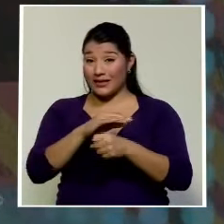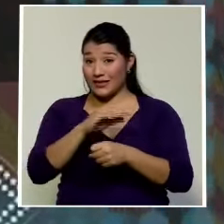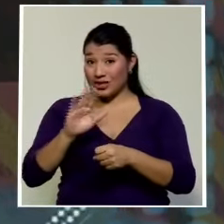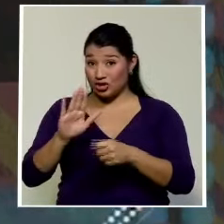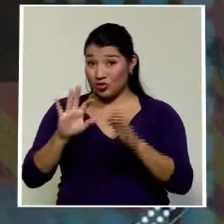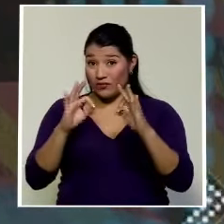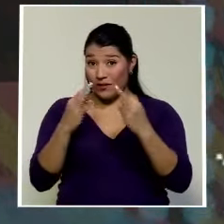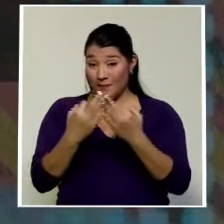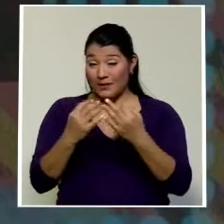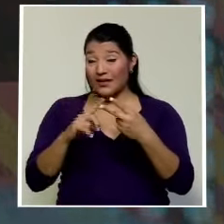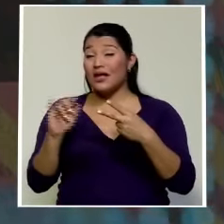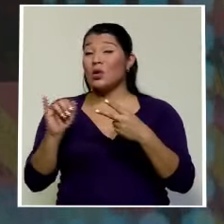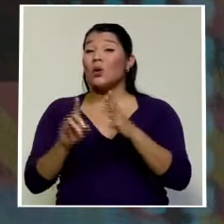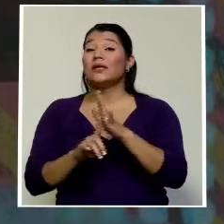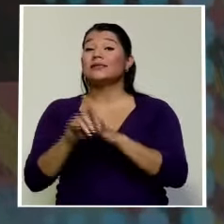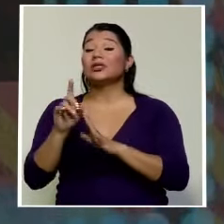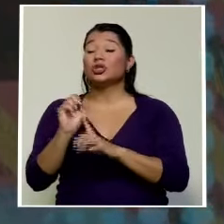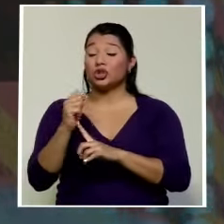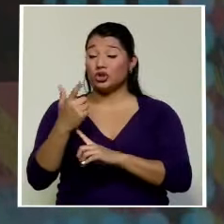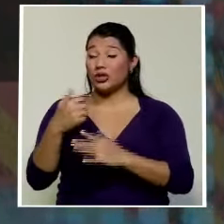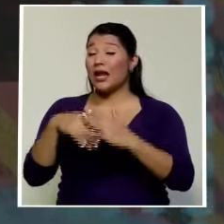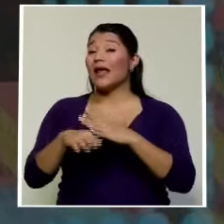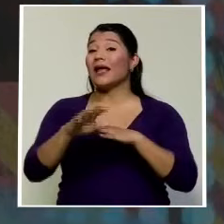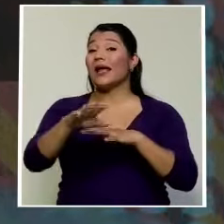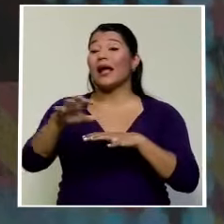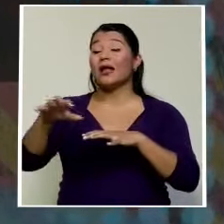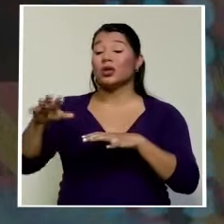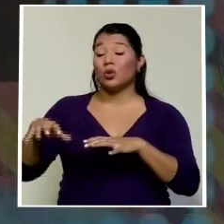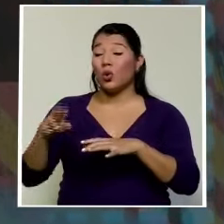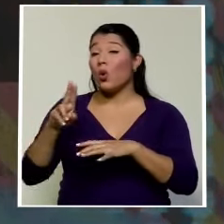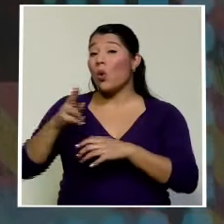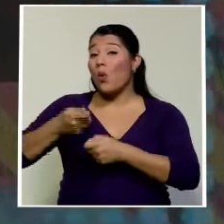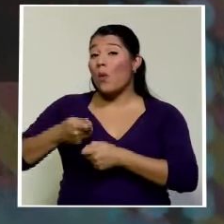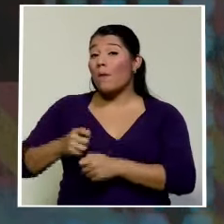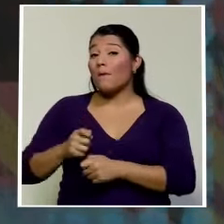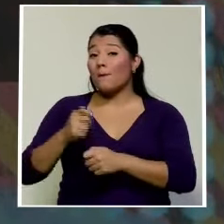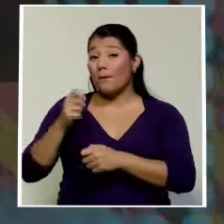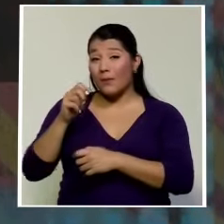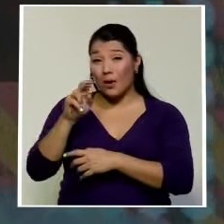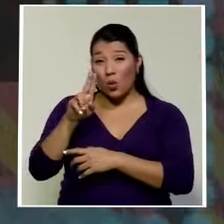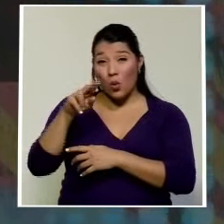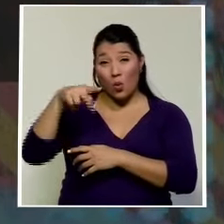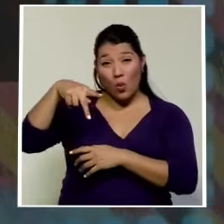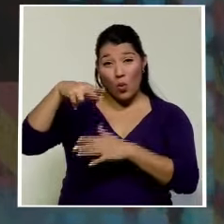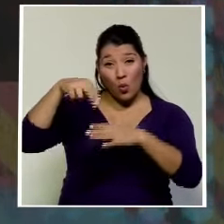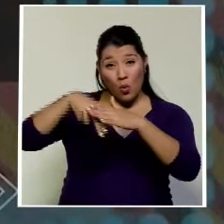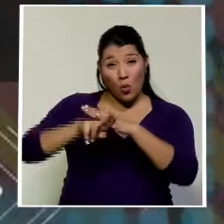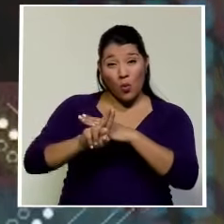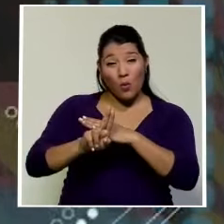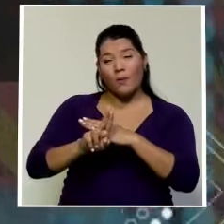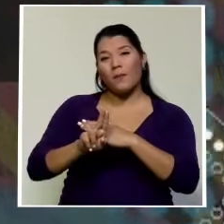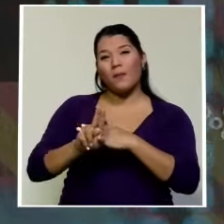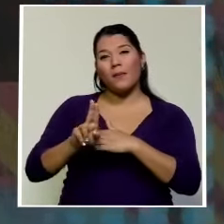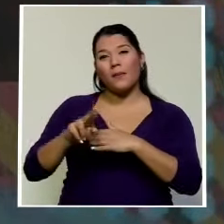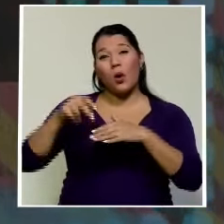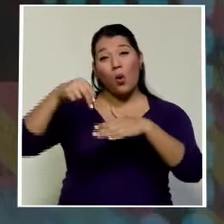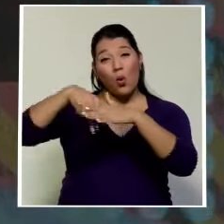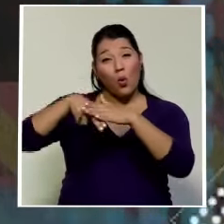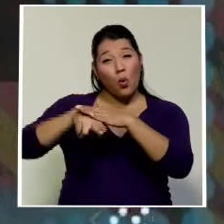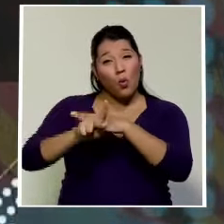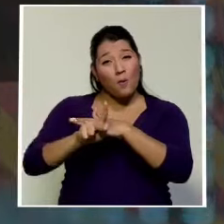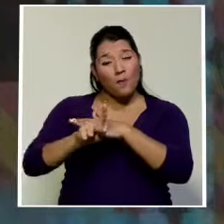así como del desarrollo social del cantón de Upala, han sido siempre las prioridades de la empresa. Por eso,